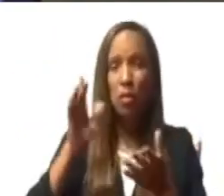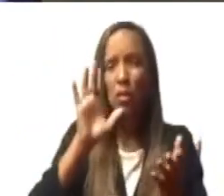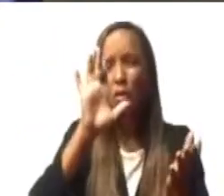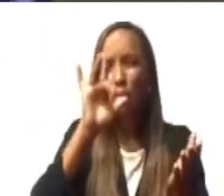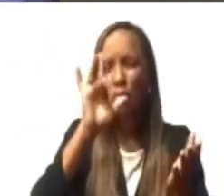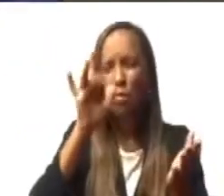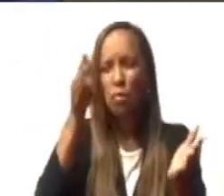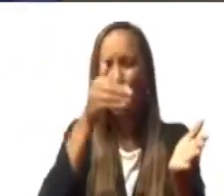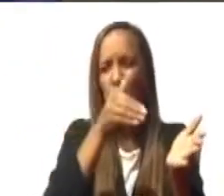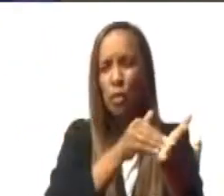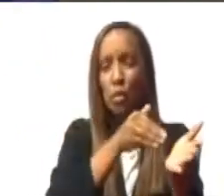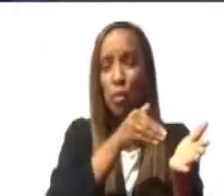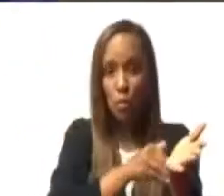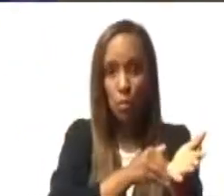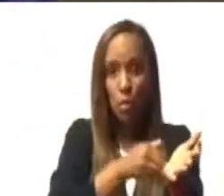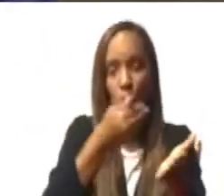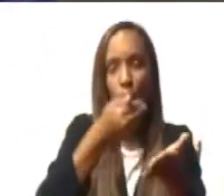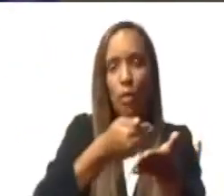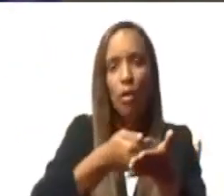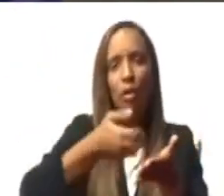nosotros tenemos todo este dinero,